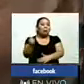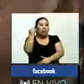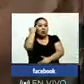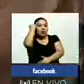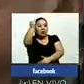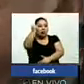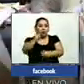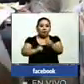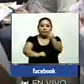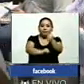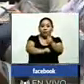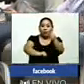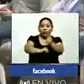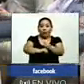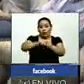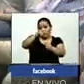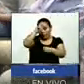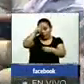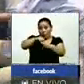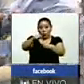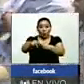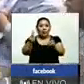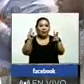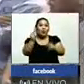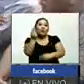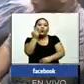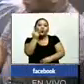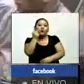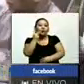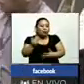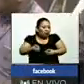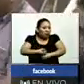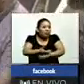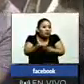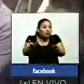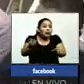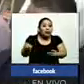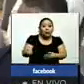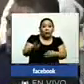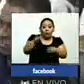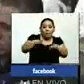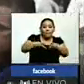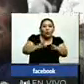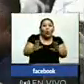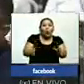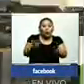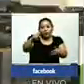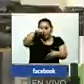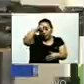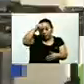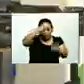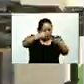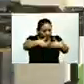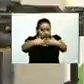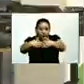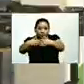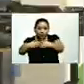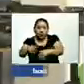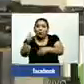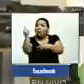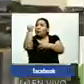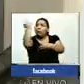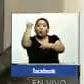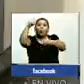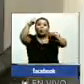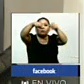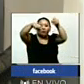Sostenibilidad de la Agroindustria Azucarera. Con esto se pretende dar a conocer nuevos métodos de riegos, algunos de ellos y el uso de drones de riego